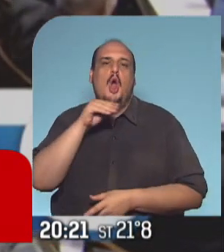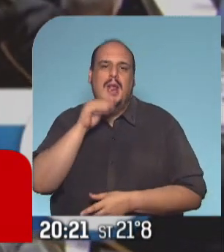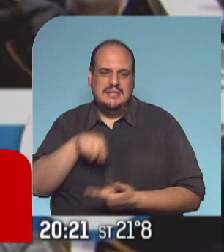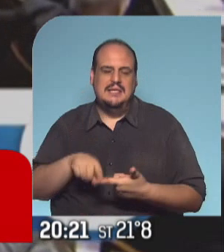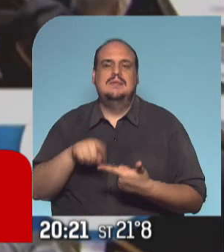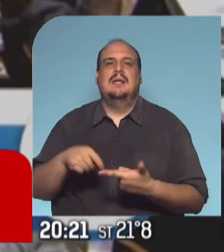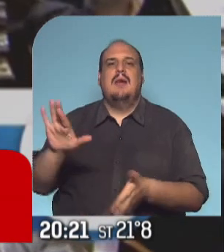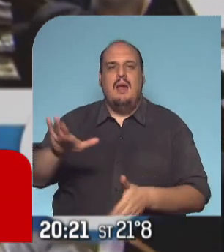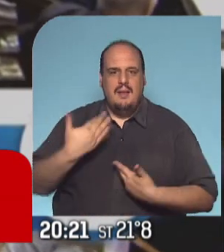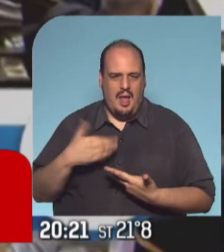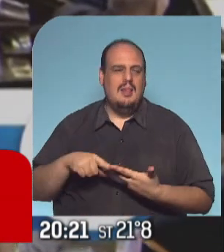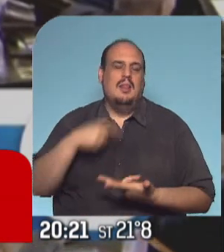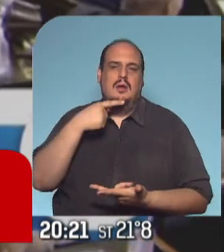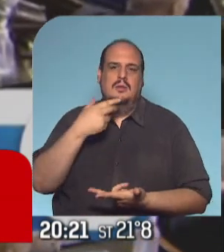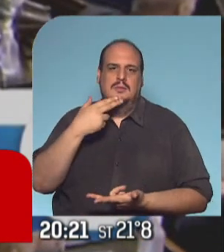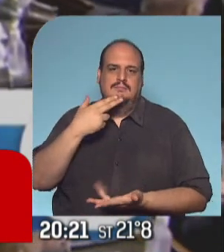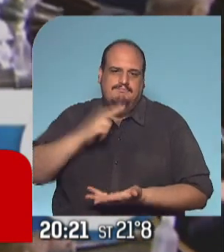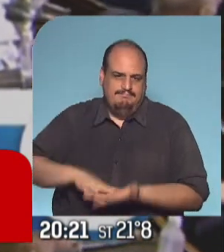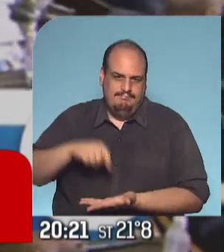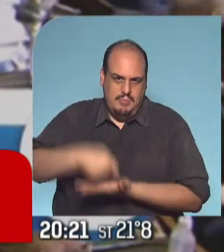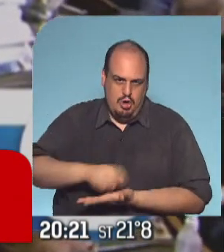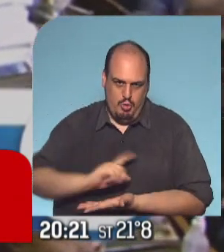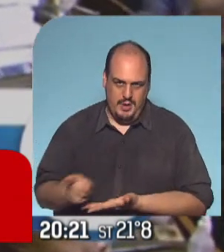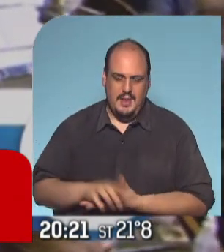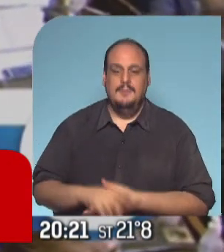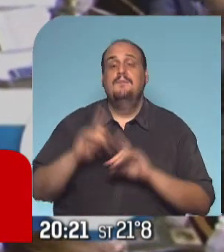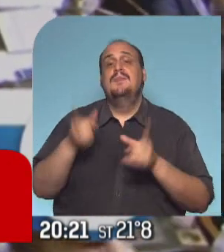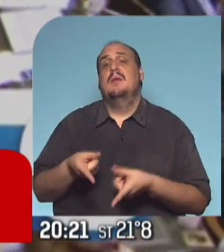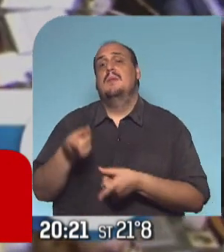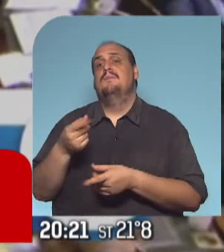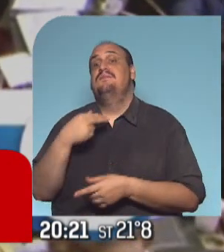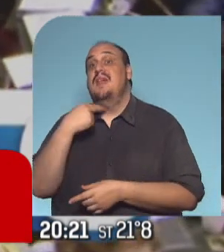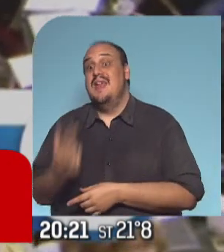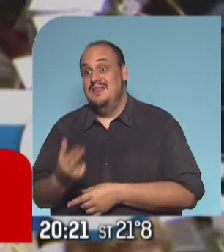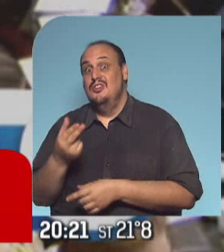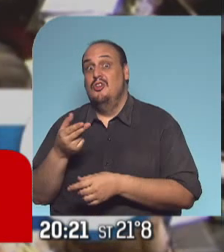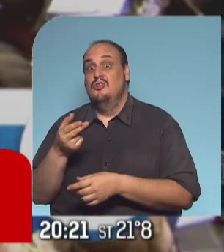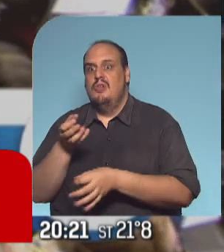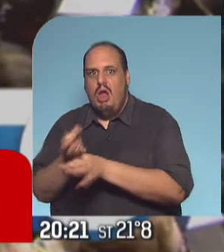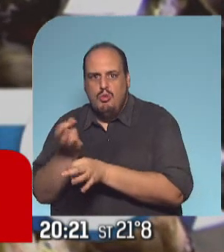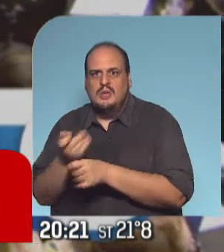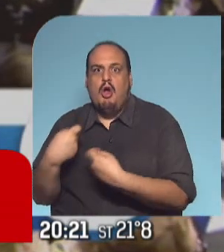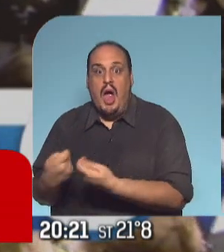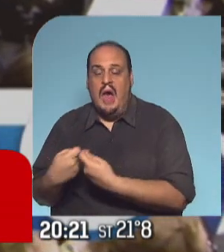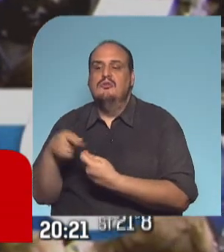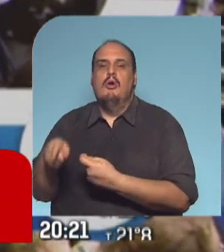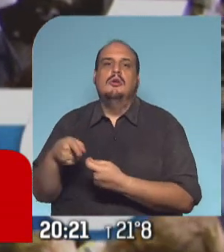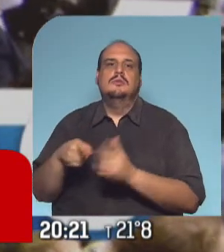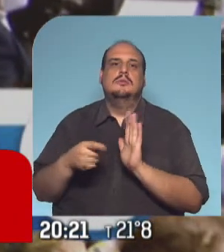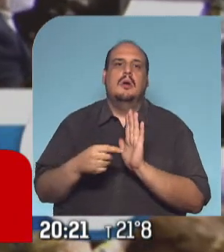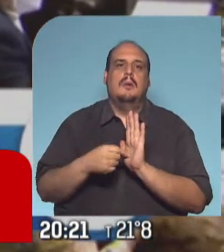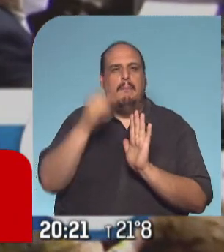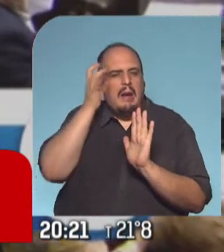aguinaldos, bueno, los gastos en educación de hijos e hijas, que sí, ahí sí se podría extender hasta